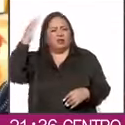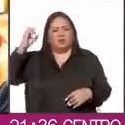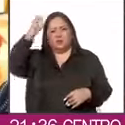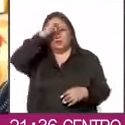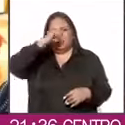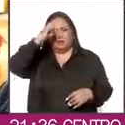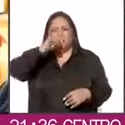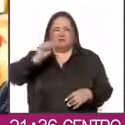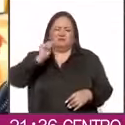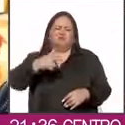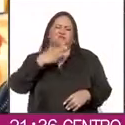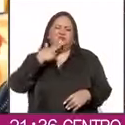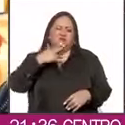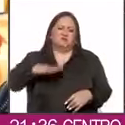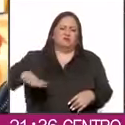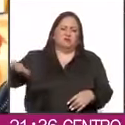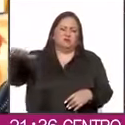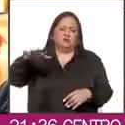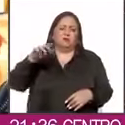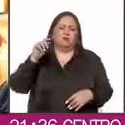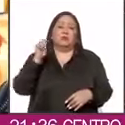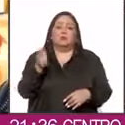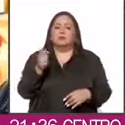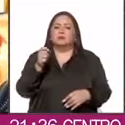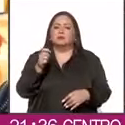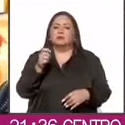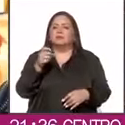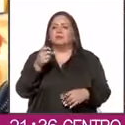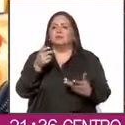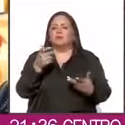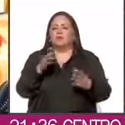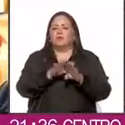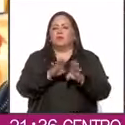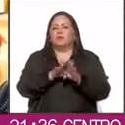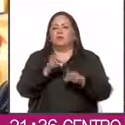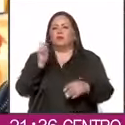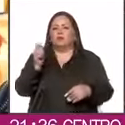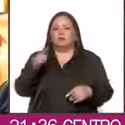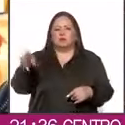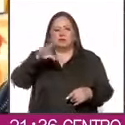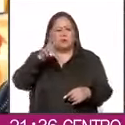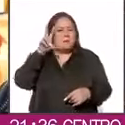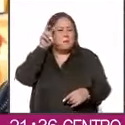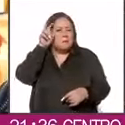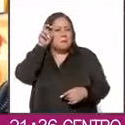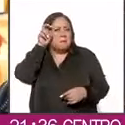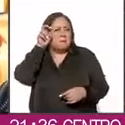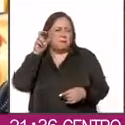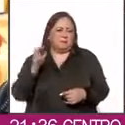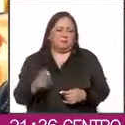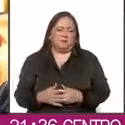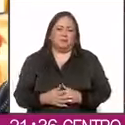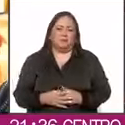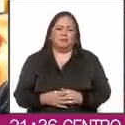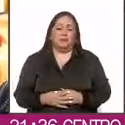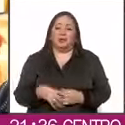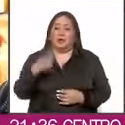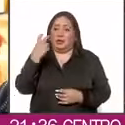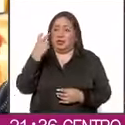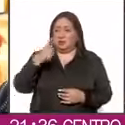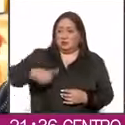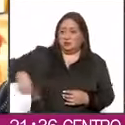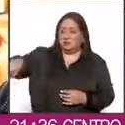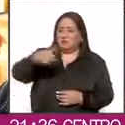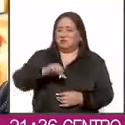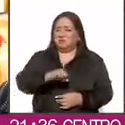la sirven, llegan al punto máximo de envilecimiento. Estos